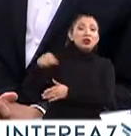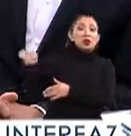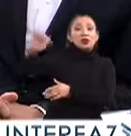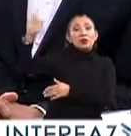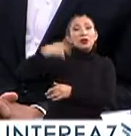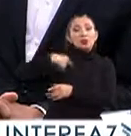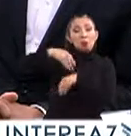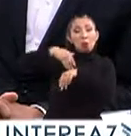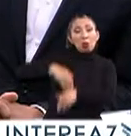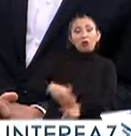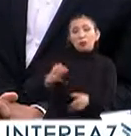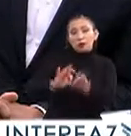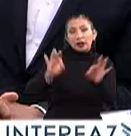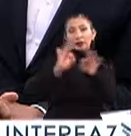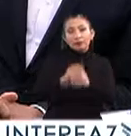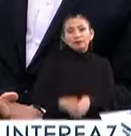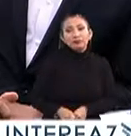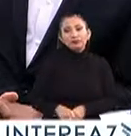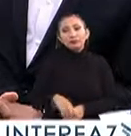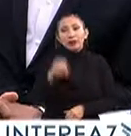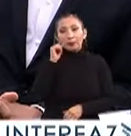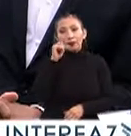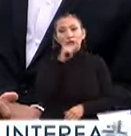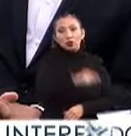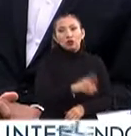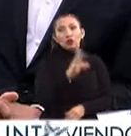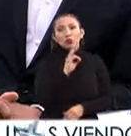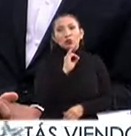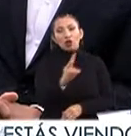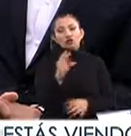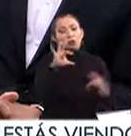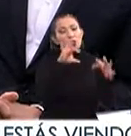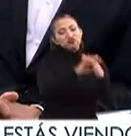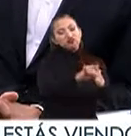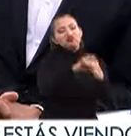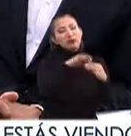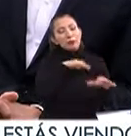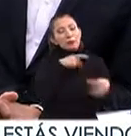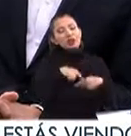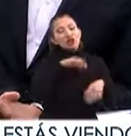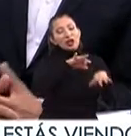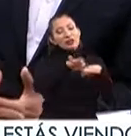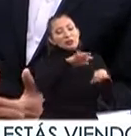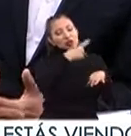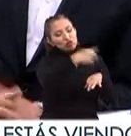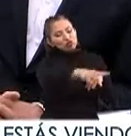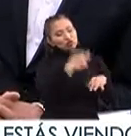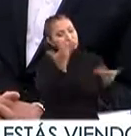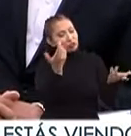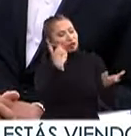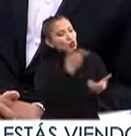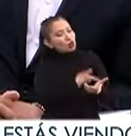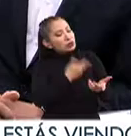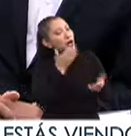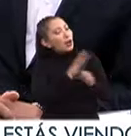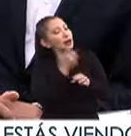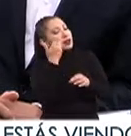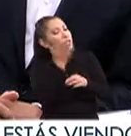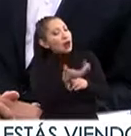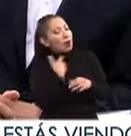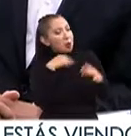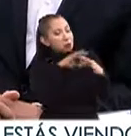eso es importante. Siempre estuviste precisamente con la voz de los trabajadores, fue parte de tus insignias. ¿Han